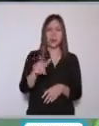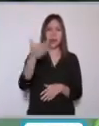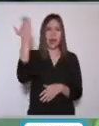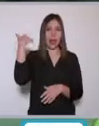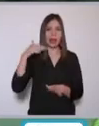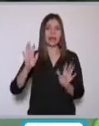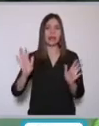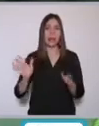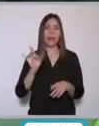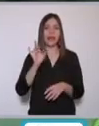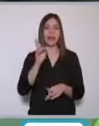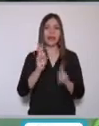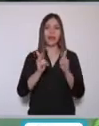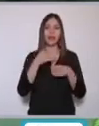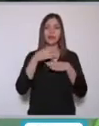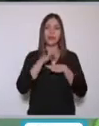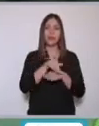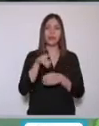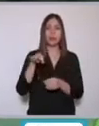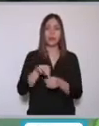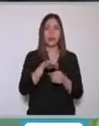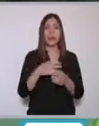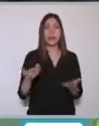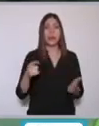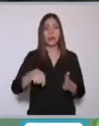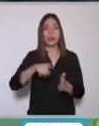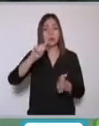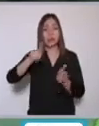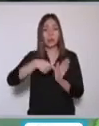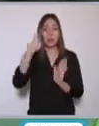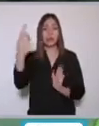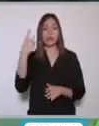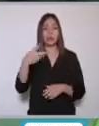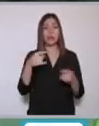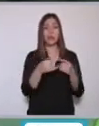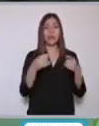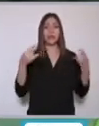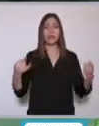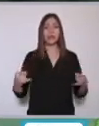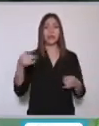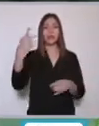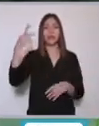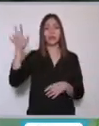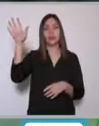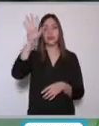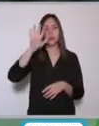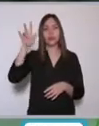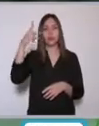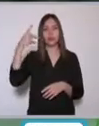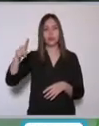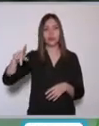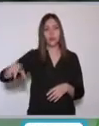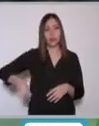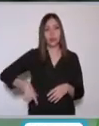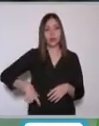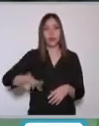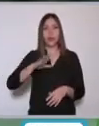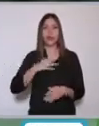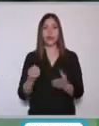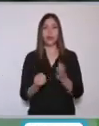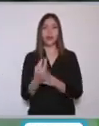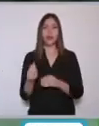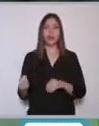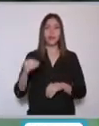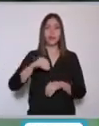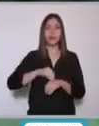elección. Sí. Y lo que había pasado es que por primera vez en la historia de la República Federal entra un partido de ultraderecha, un partido de